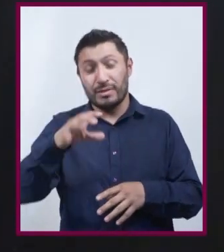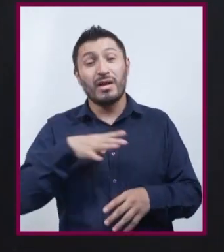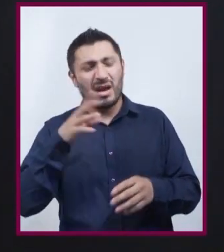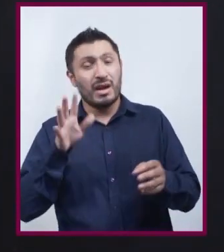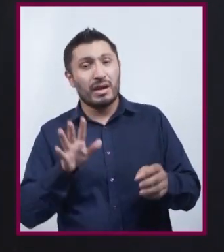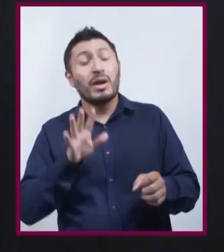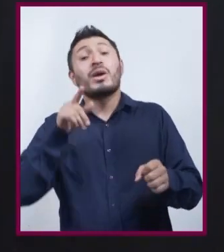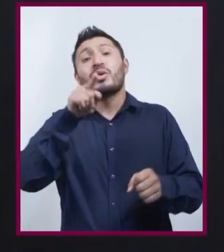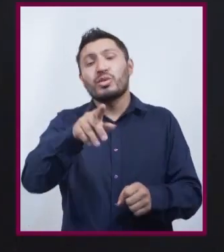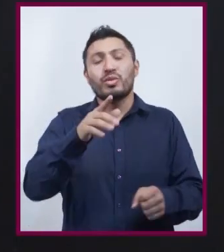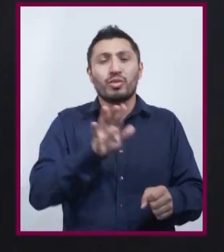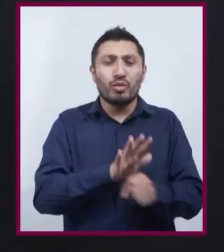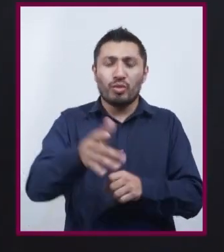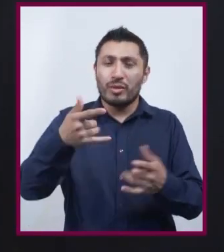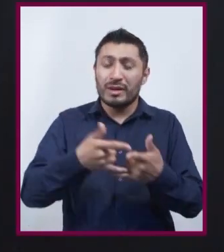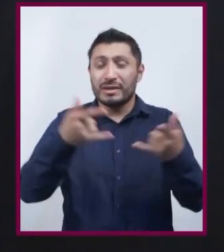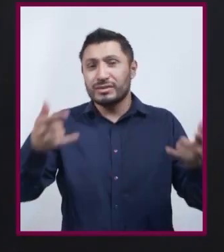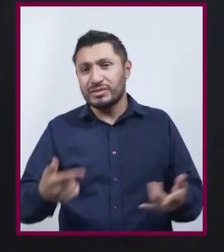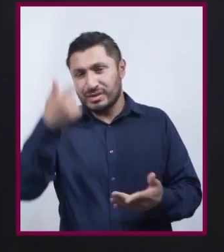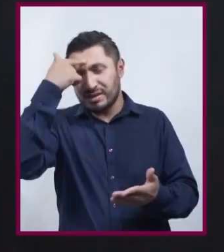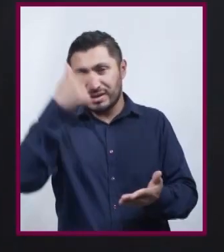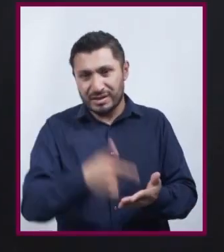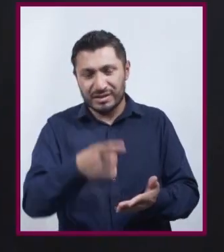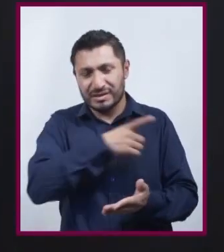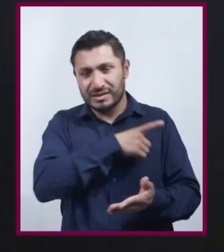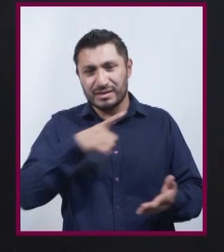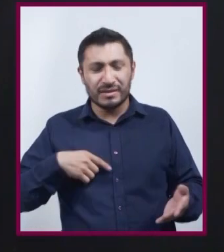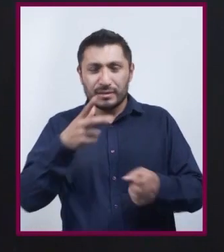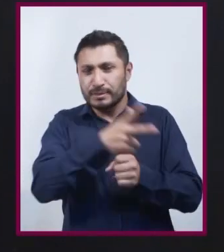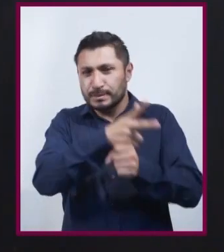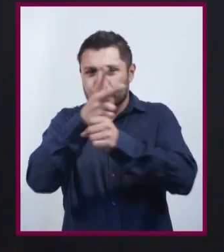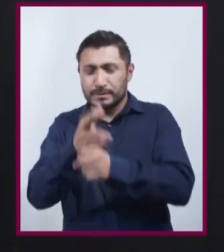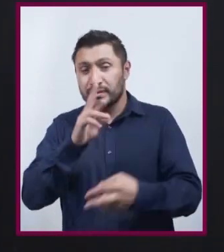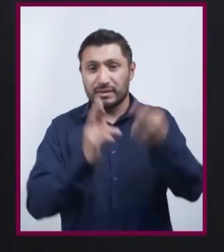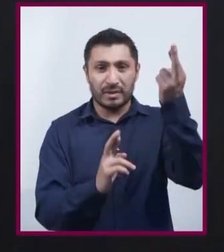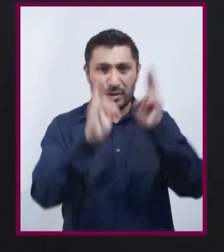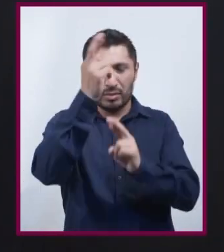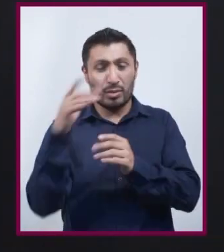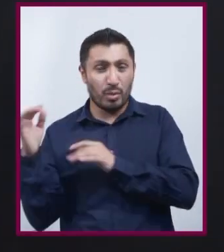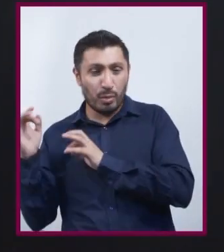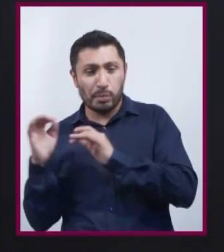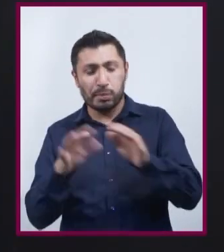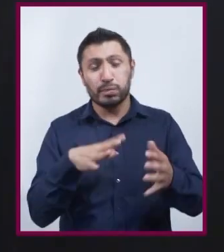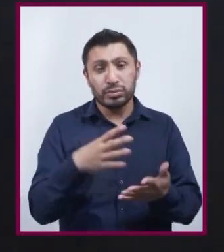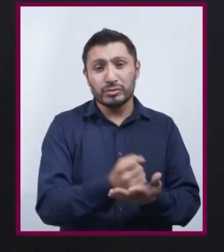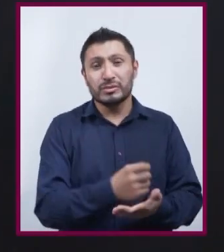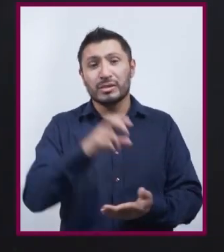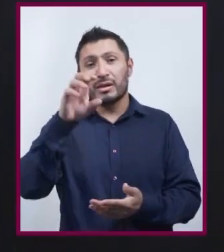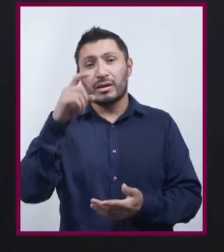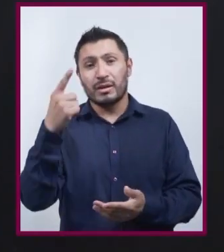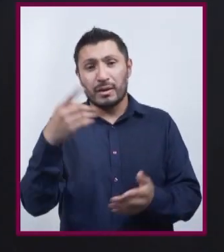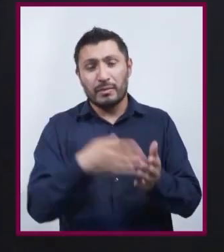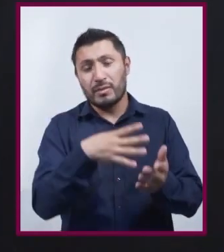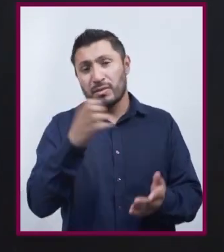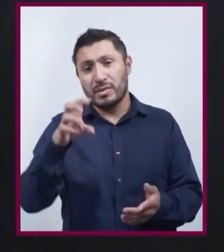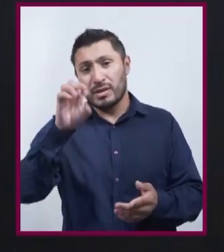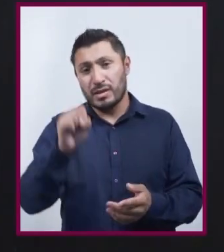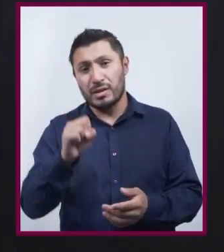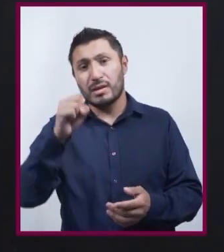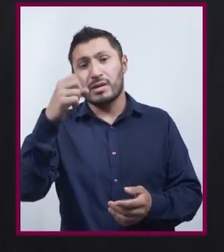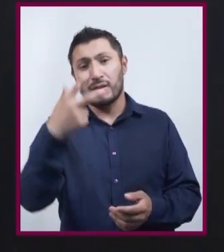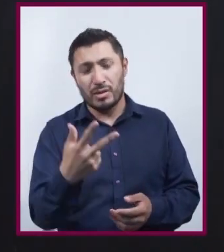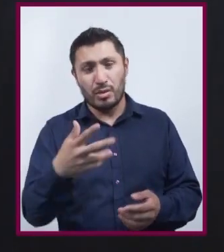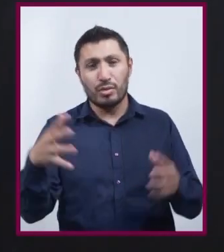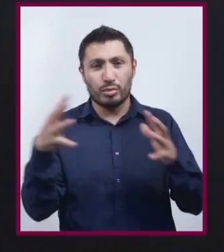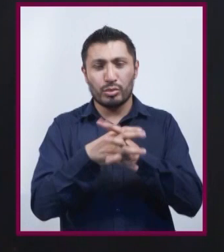¿Qué suceso histórico se te ocurre que deberíamos tratar en nuestro cine y televisión? ¿La revolución, la conquista, el 68,